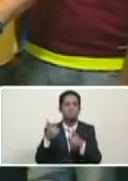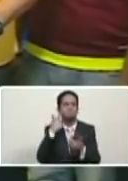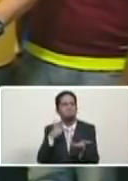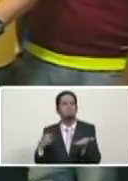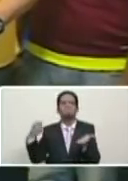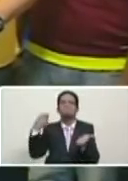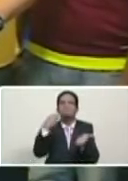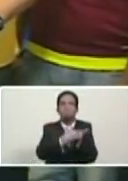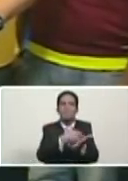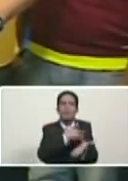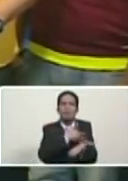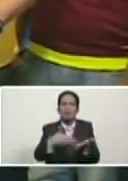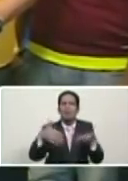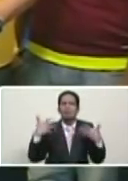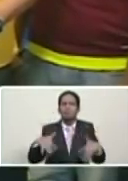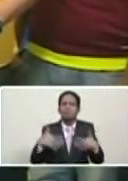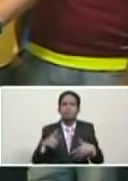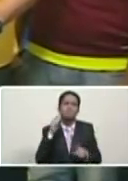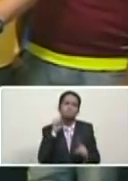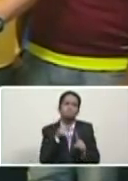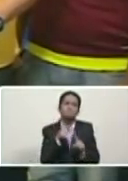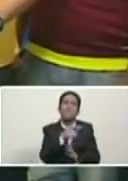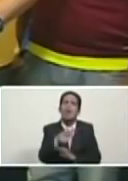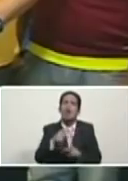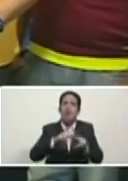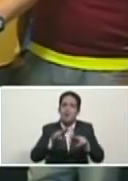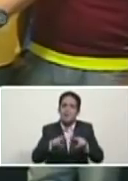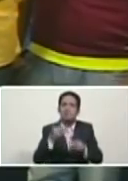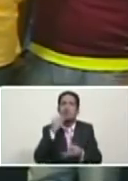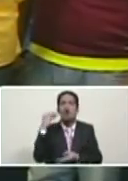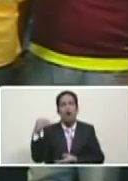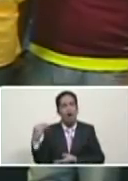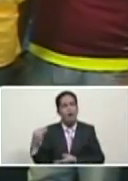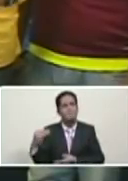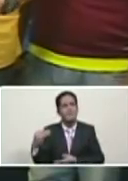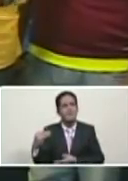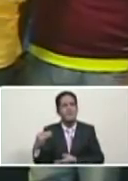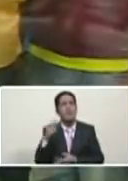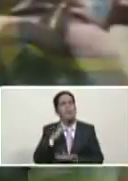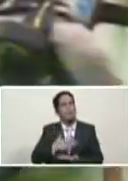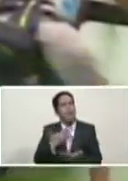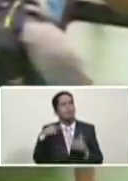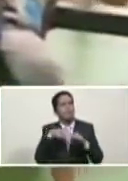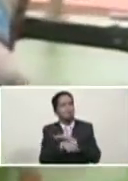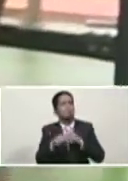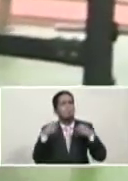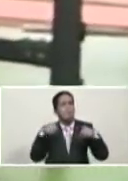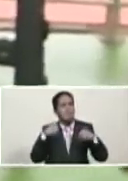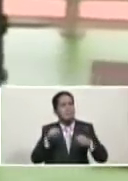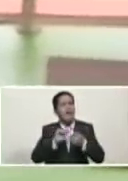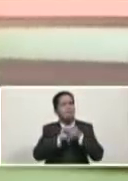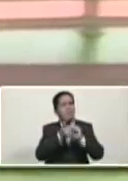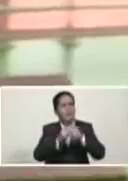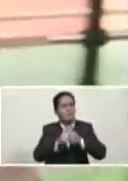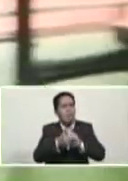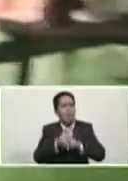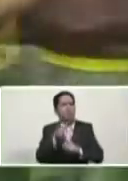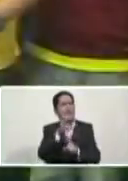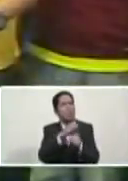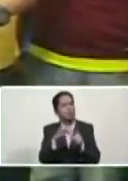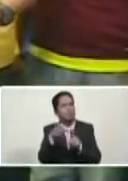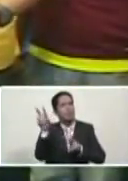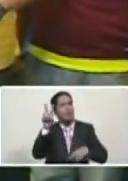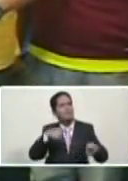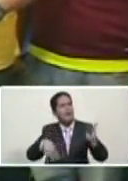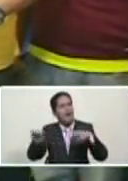inversión multimillonaria para que nuestros niños, nuestras niñas y nuestros adolescentes puedan practicar deporte, cultura,